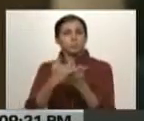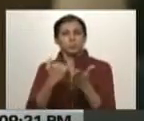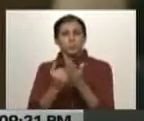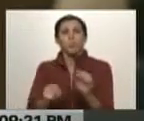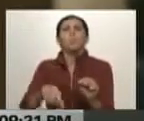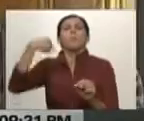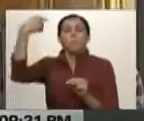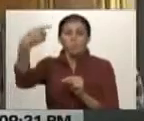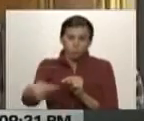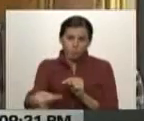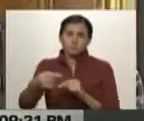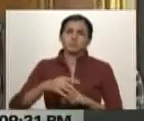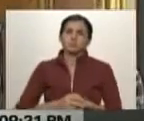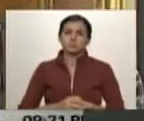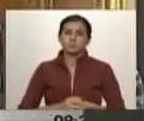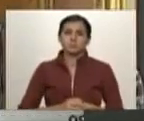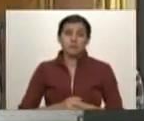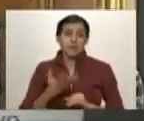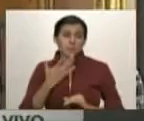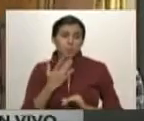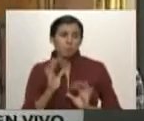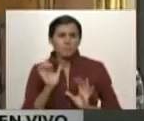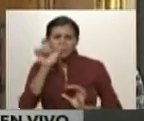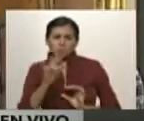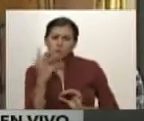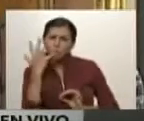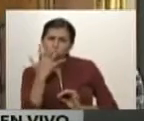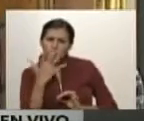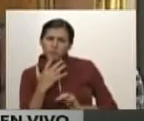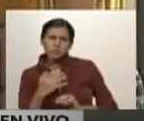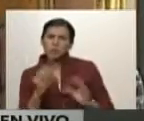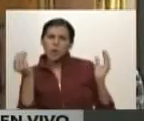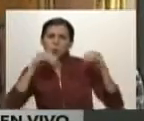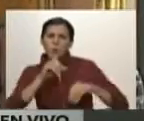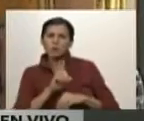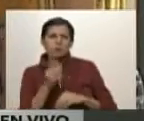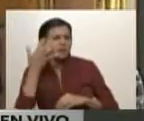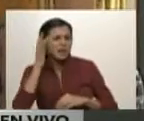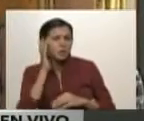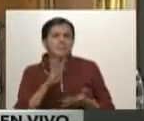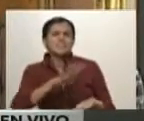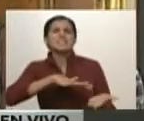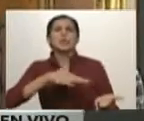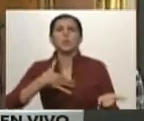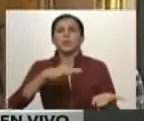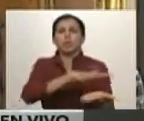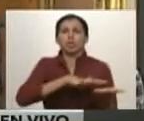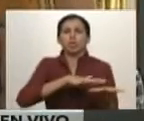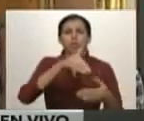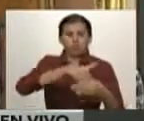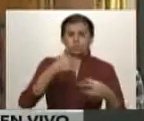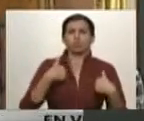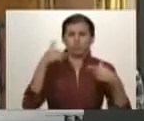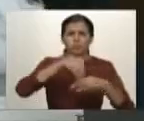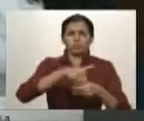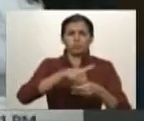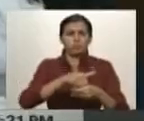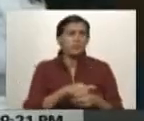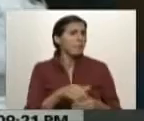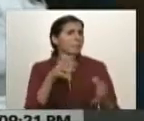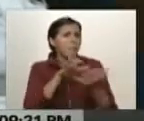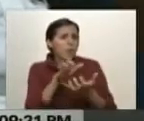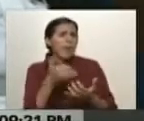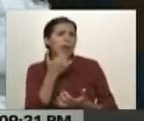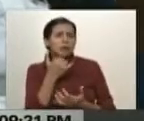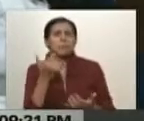sistema de reclamo si alguien reclama mira yo creo que en el circuito electoral que me tocaba a mí paso estos estudios se revisan y